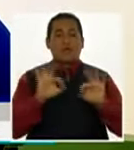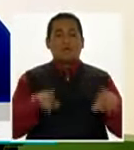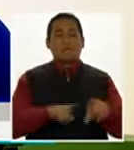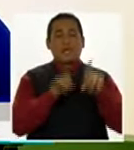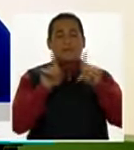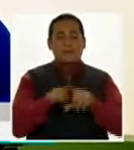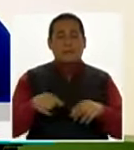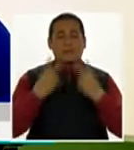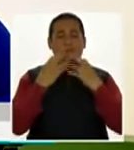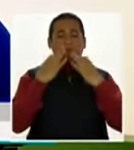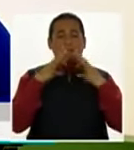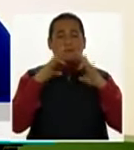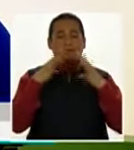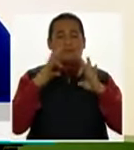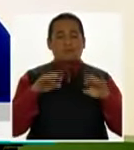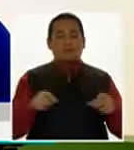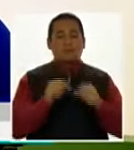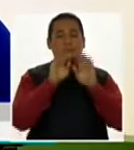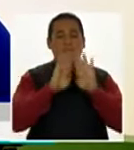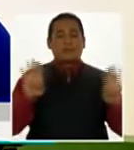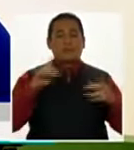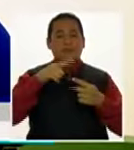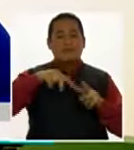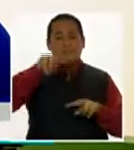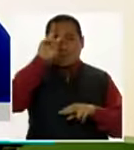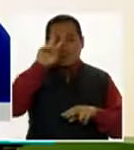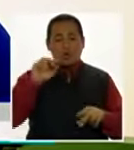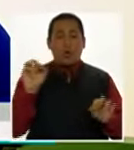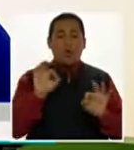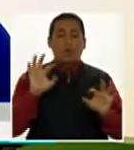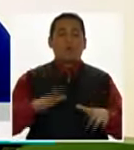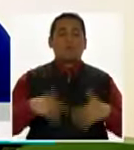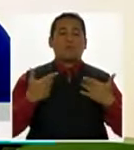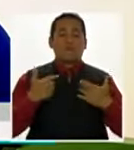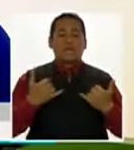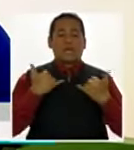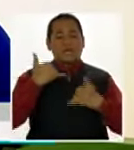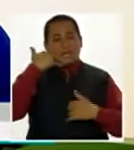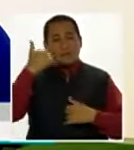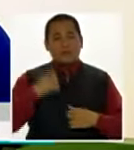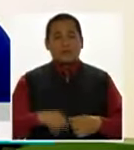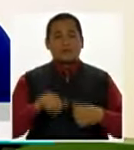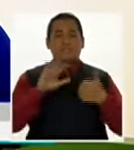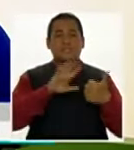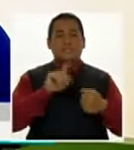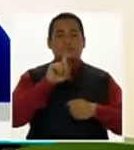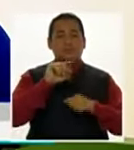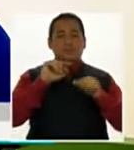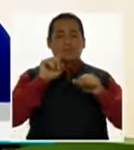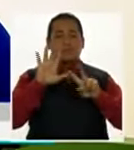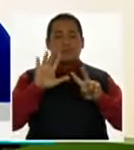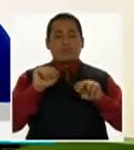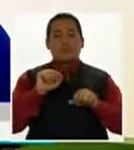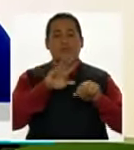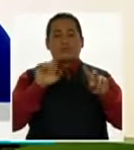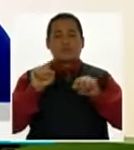sinbarreras@tvperu.gob.pe. También estamos en el Facebook Sin Barreras TV Perú o pueden llamarnos a nuestro teléfono